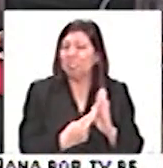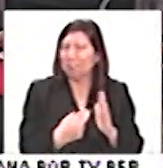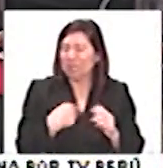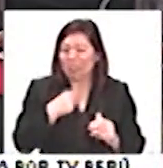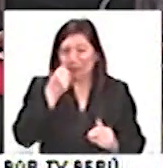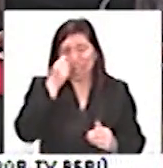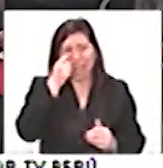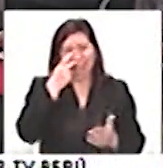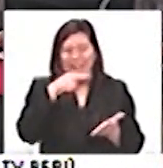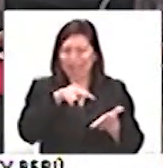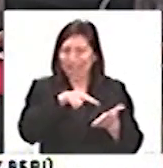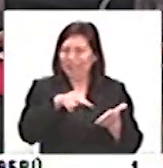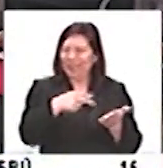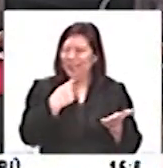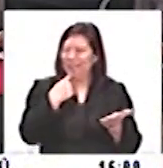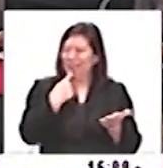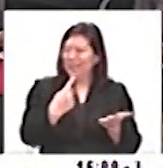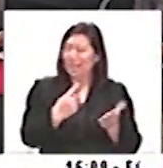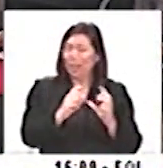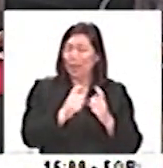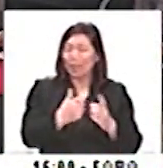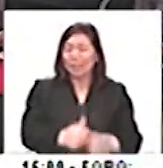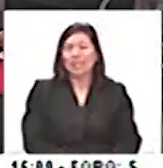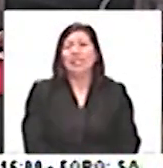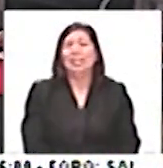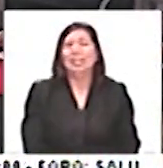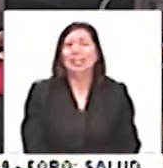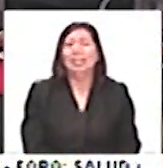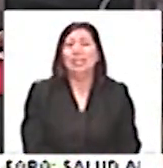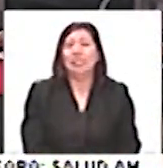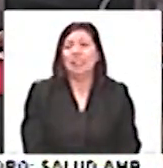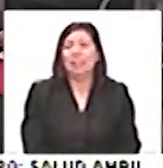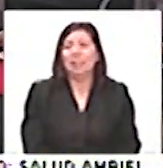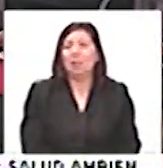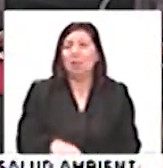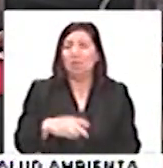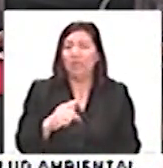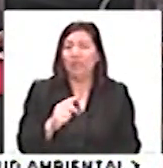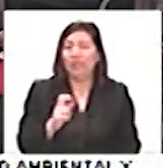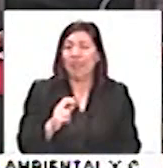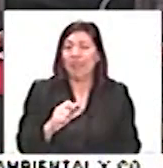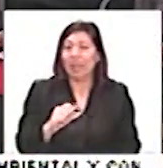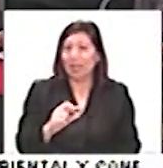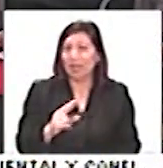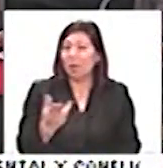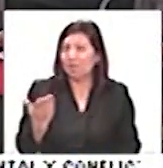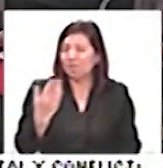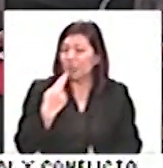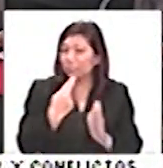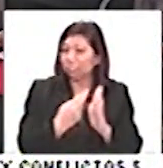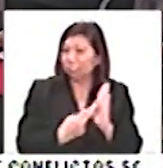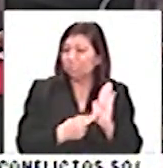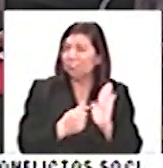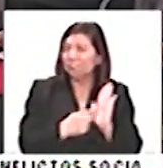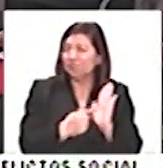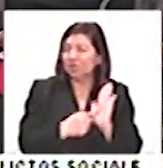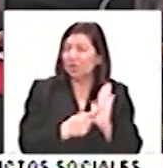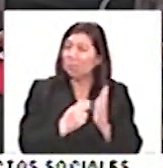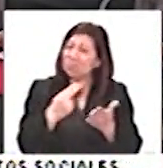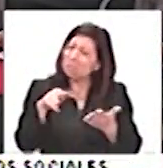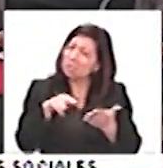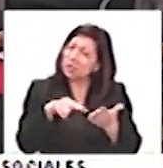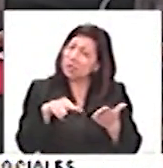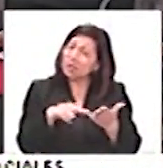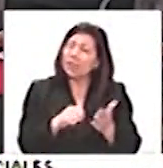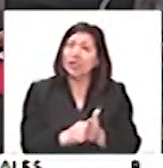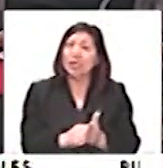quedé sorprendida con lo que señaló la congresista Gloria Montenegro. Le pedí que me diera las resoluciones y comencé a mirar